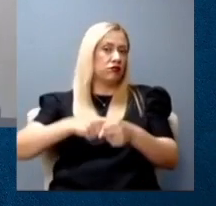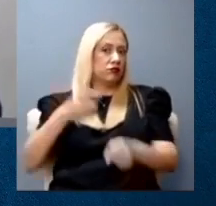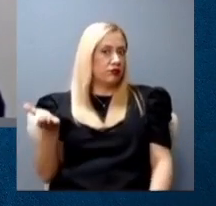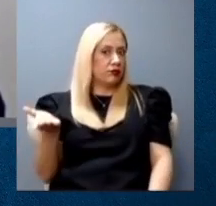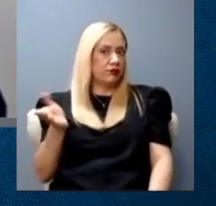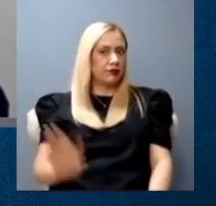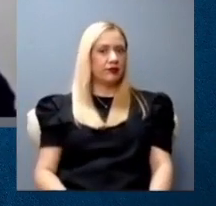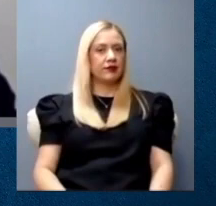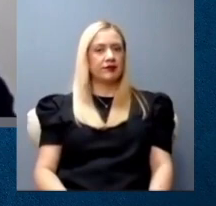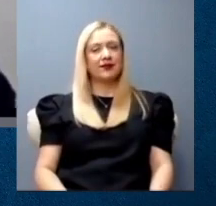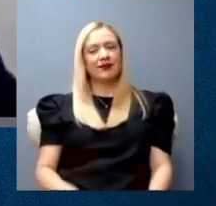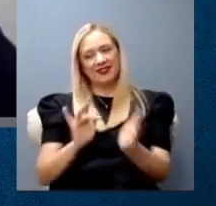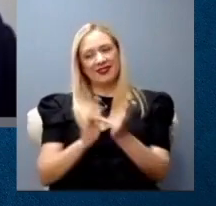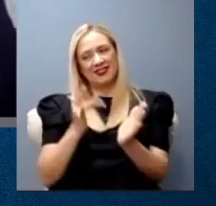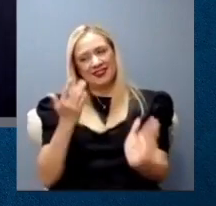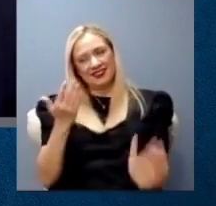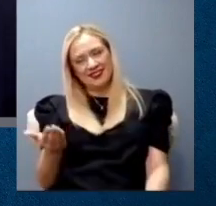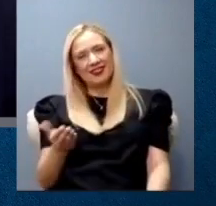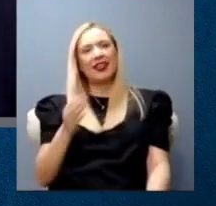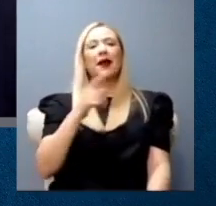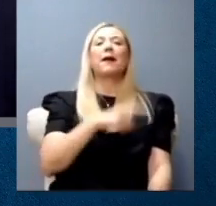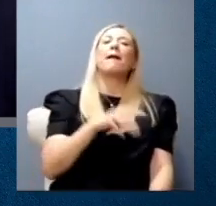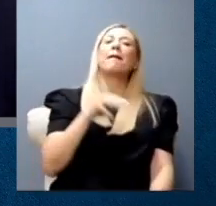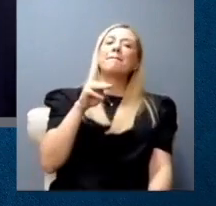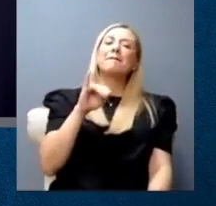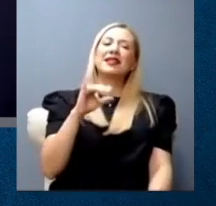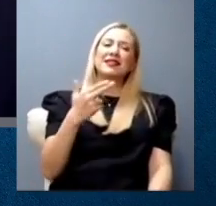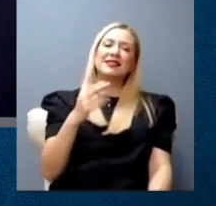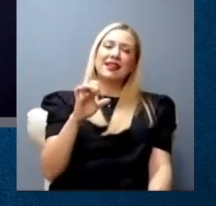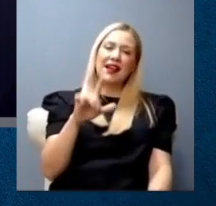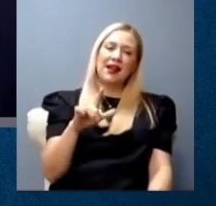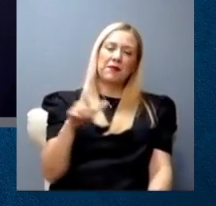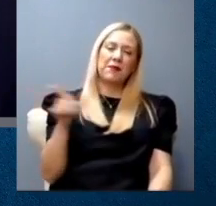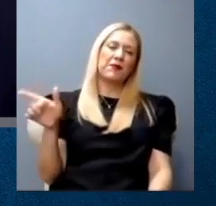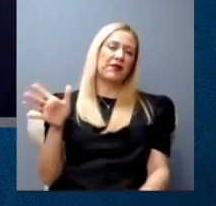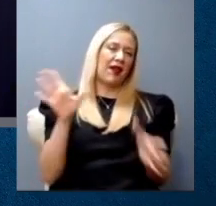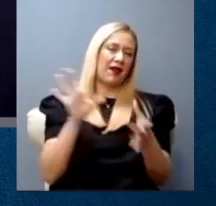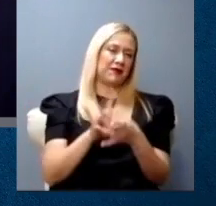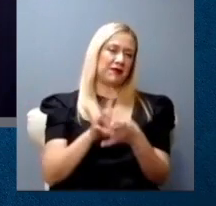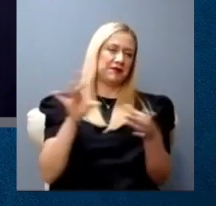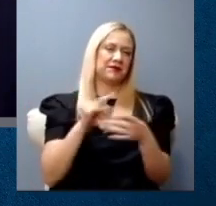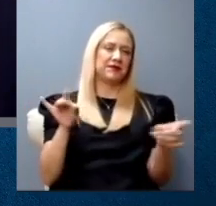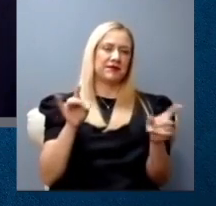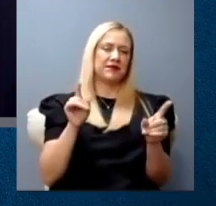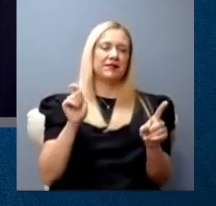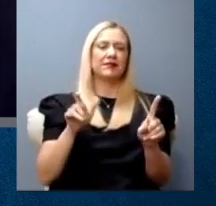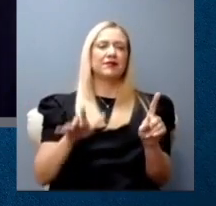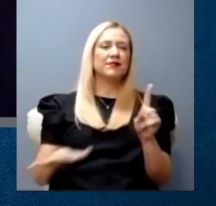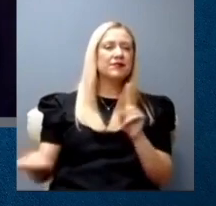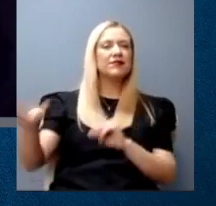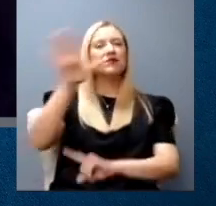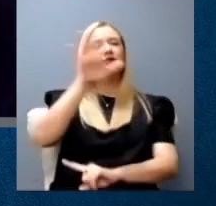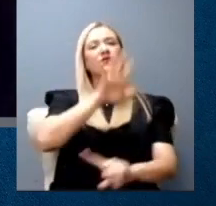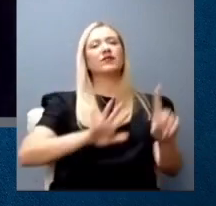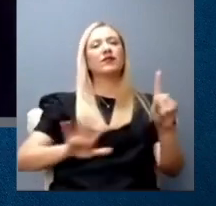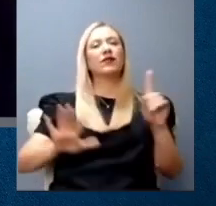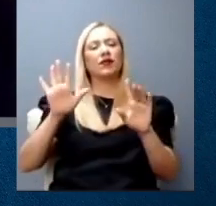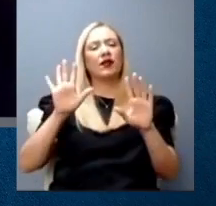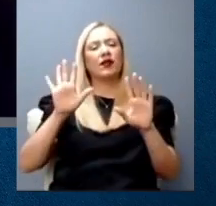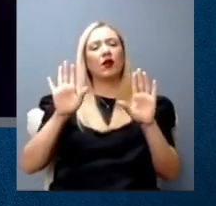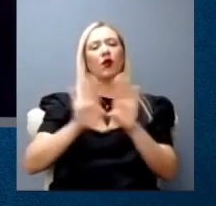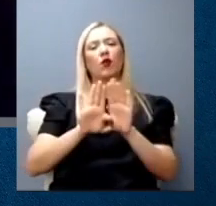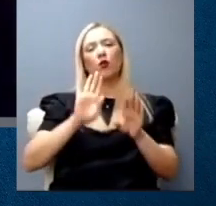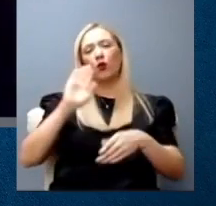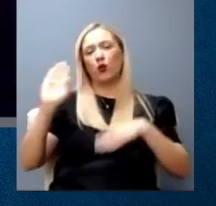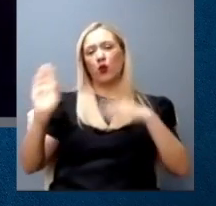Carlos. Michelle, me gustaría que, ya que Carlos mencionó, digamos, el panorama desde el sistema universal, nos hablaras, digamos,